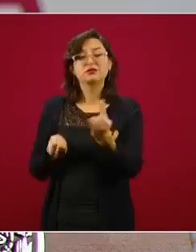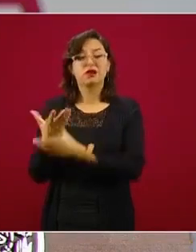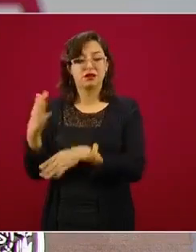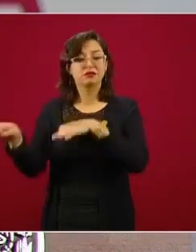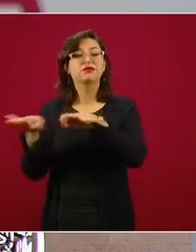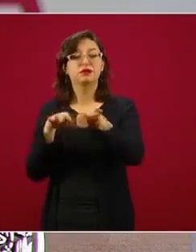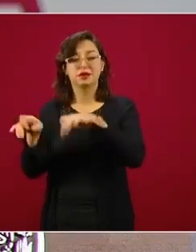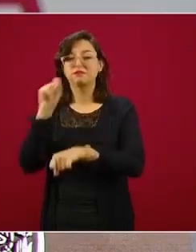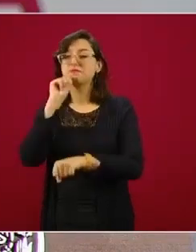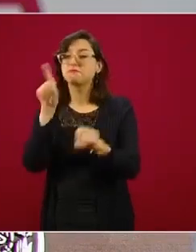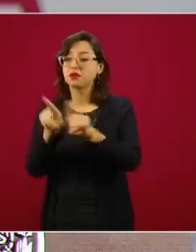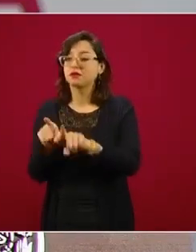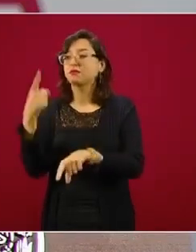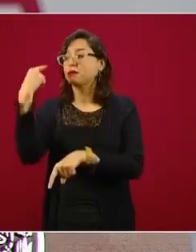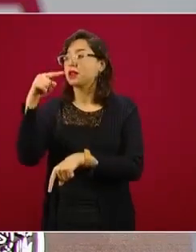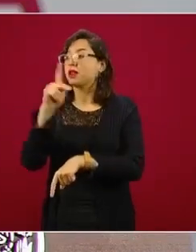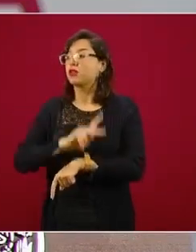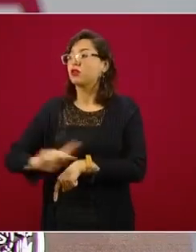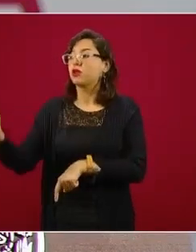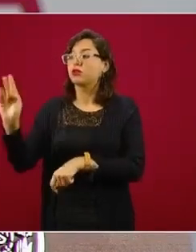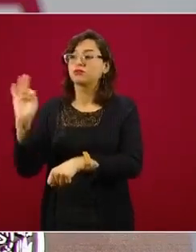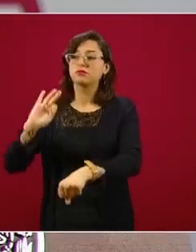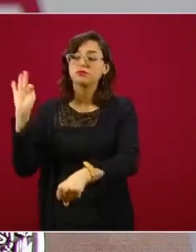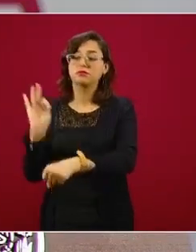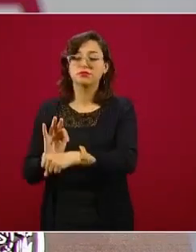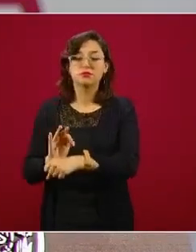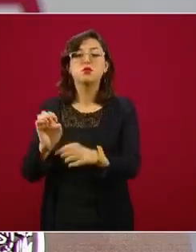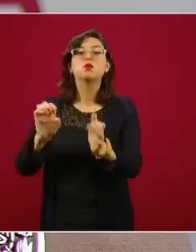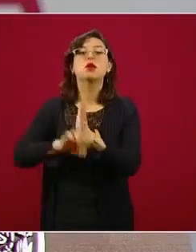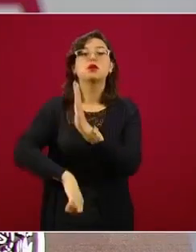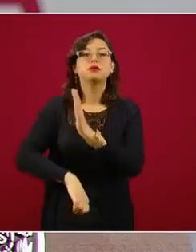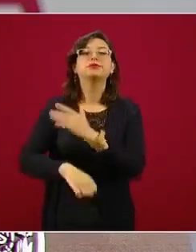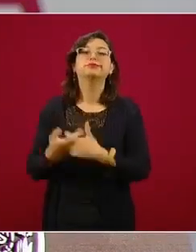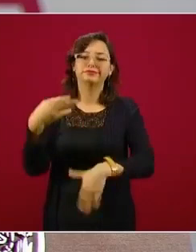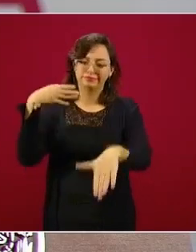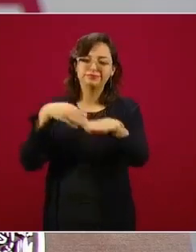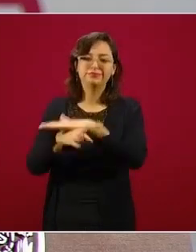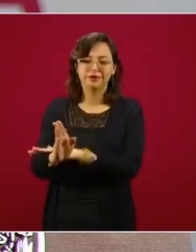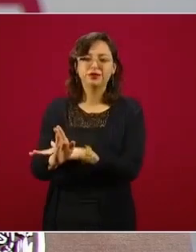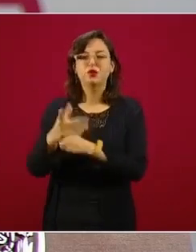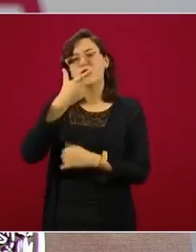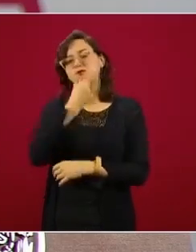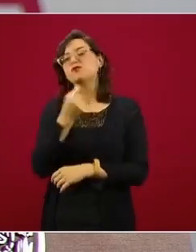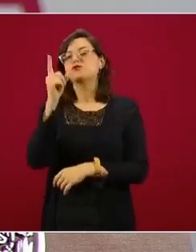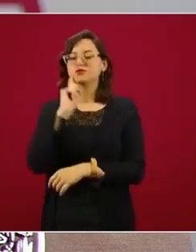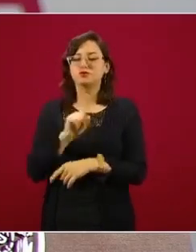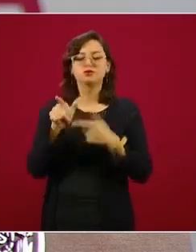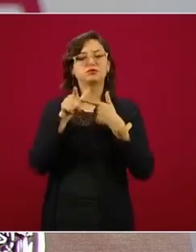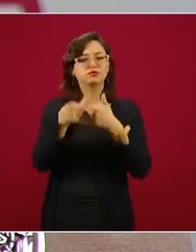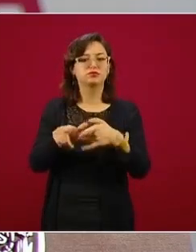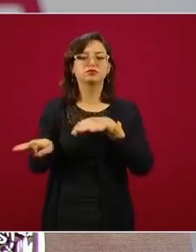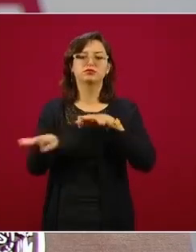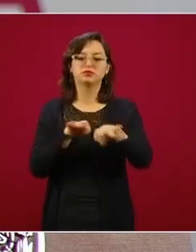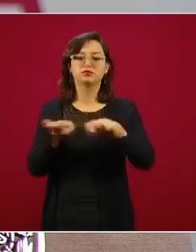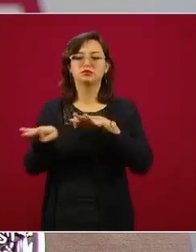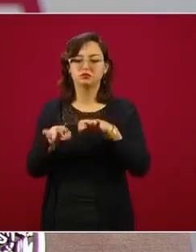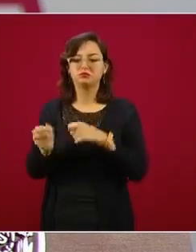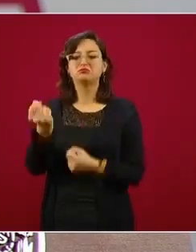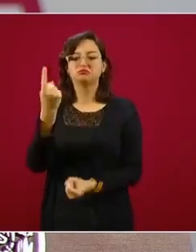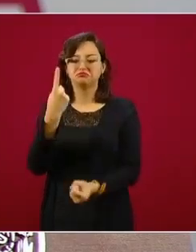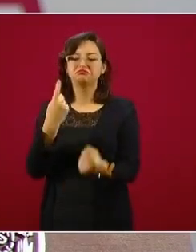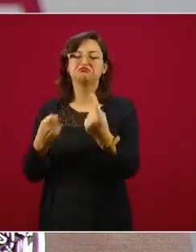todos. Y esos son, por ejemplo, los trabajadores y trabajadoras del metro. Entonces, hay algunos de ellos que han